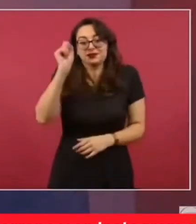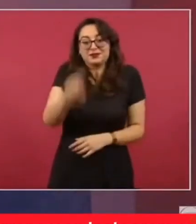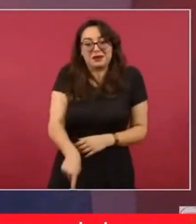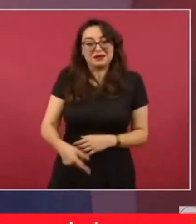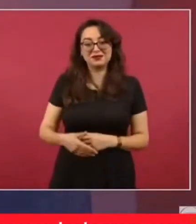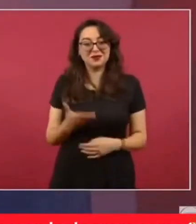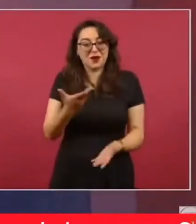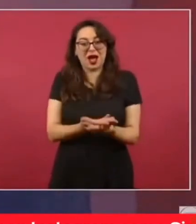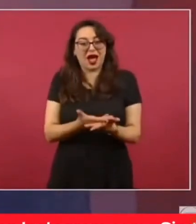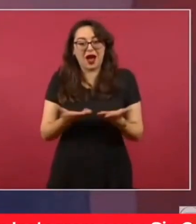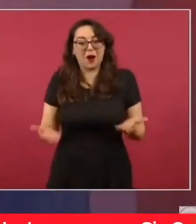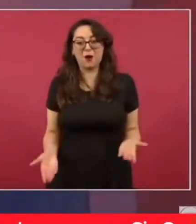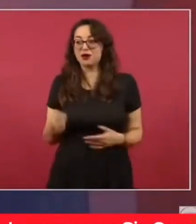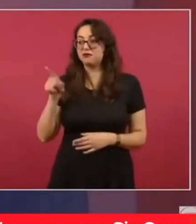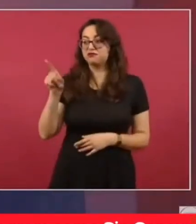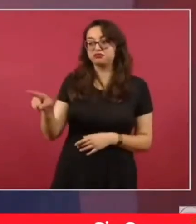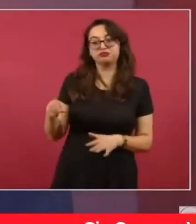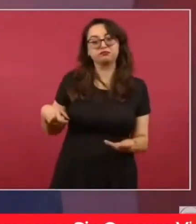igual